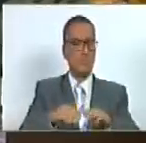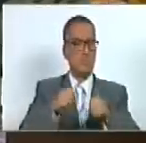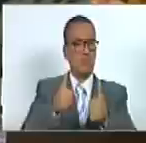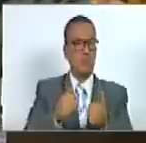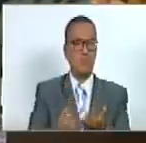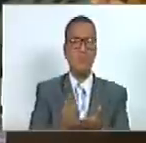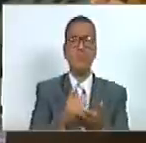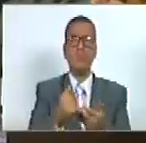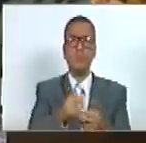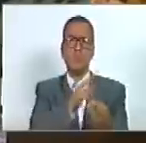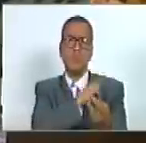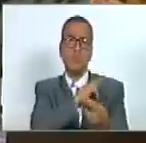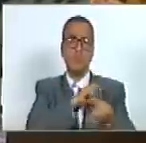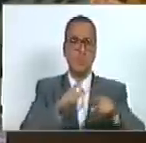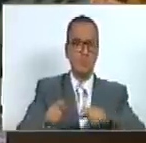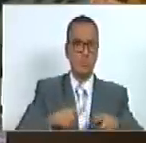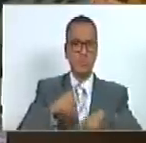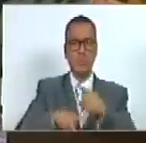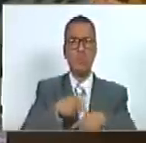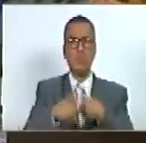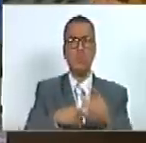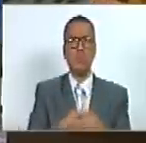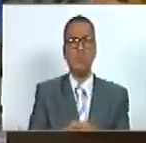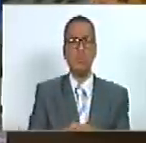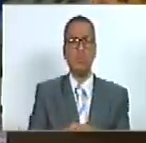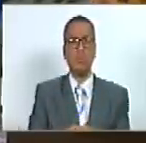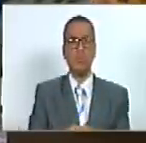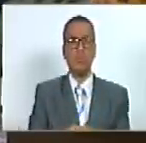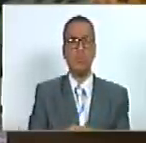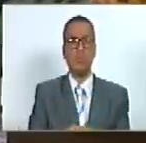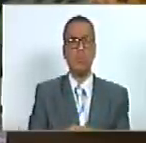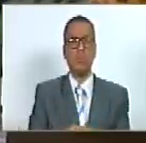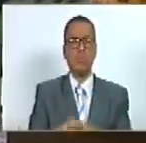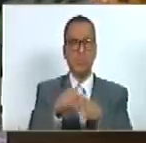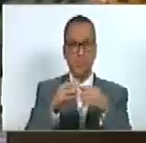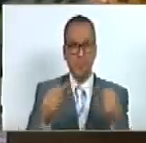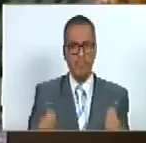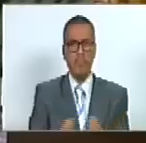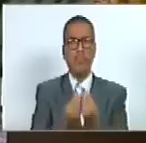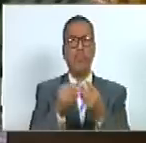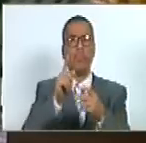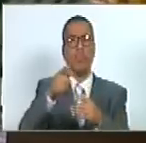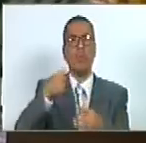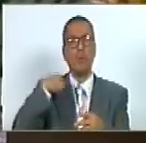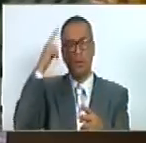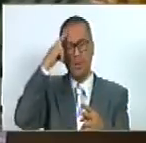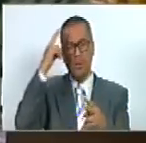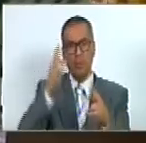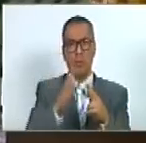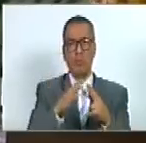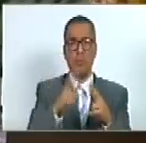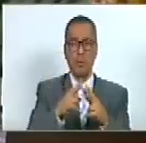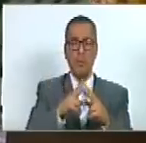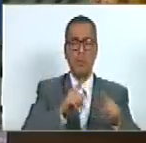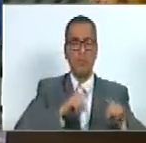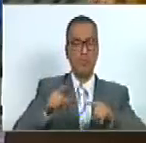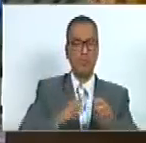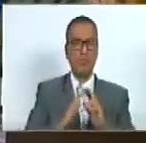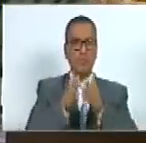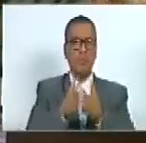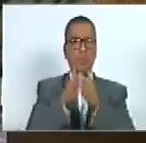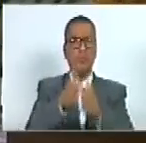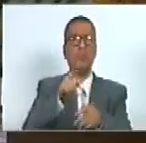la soberanía productiva y acompañar a quien ha sabido dirigir este barco. Por